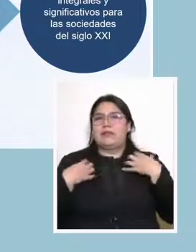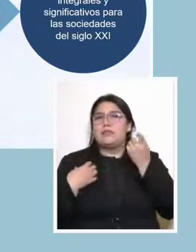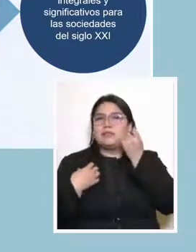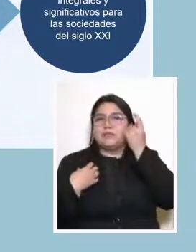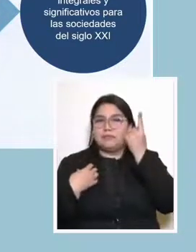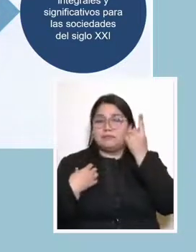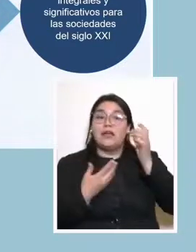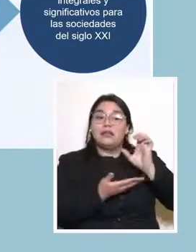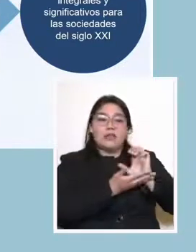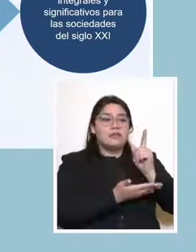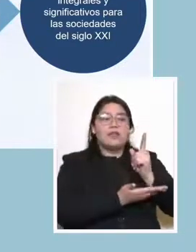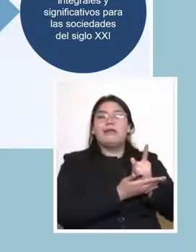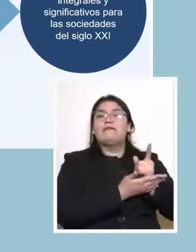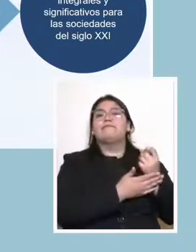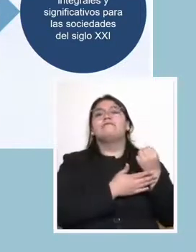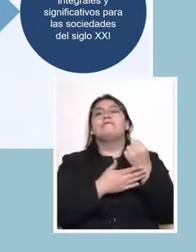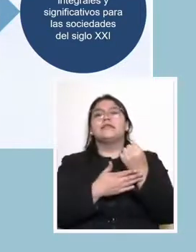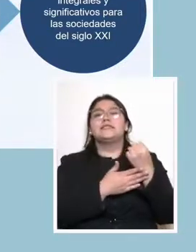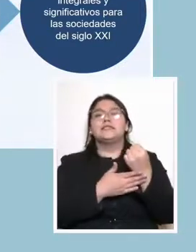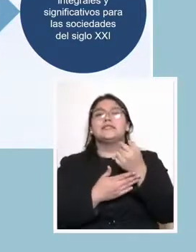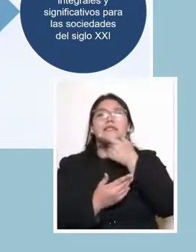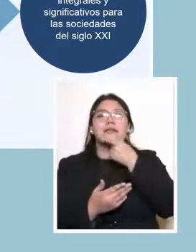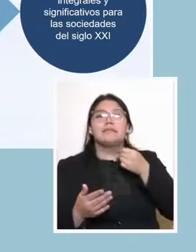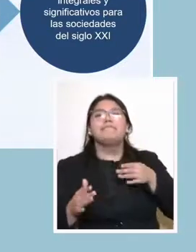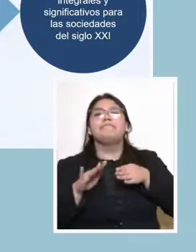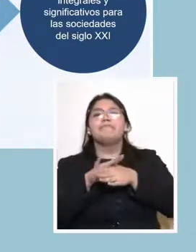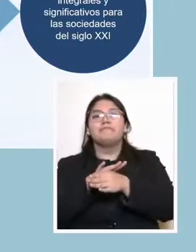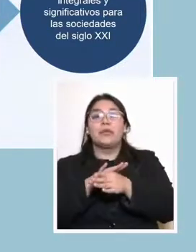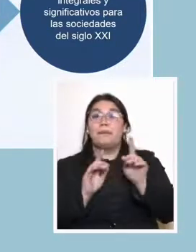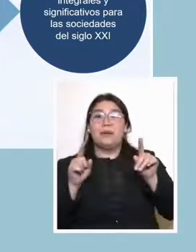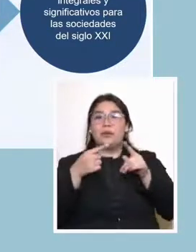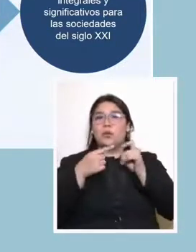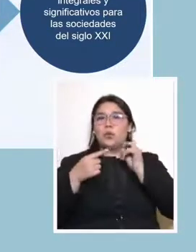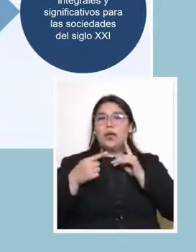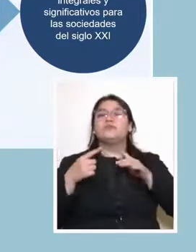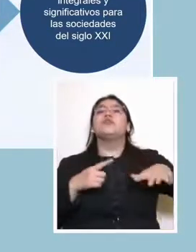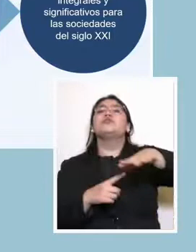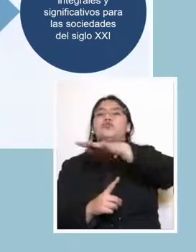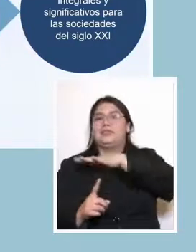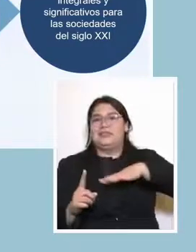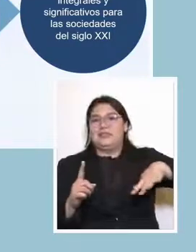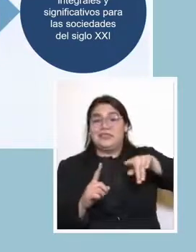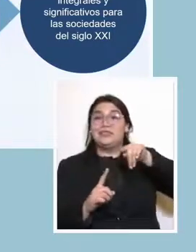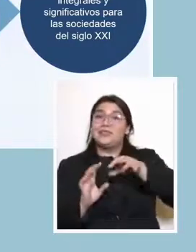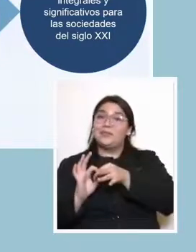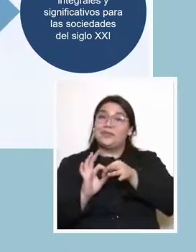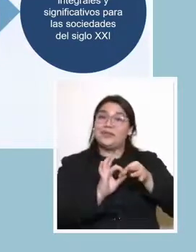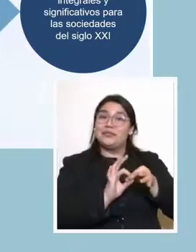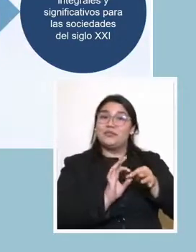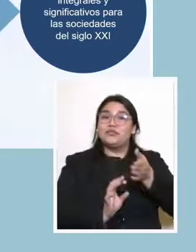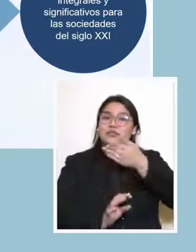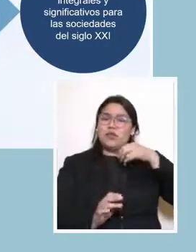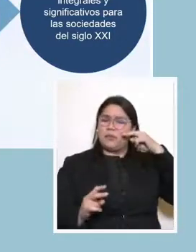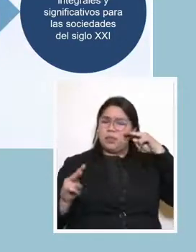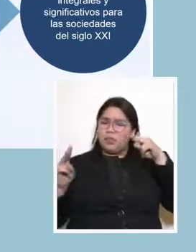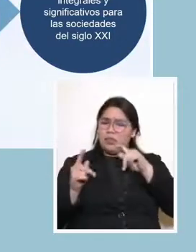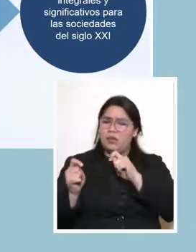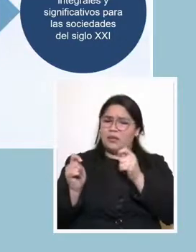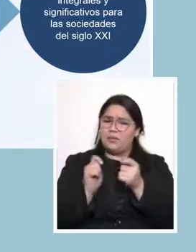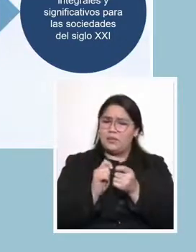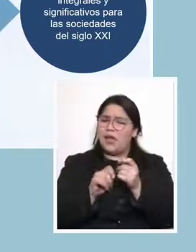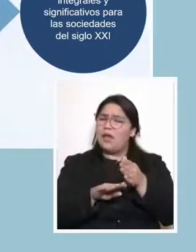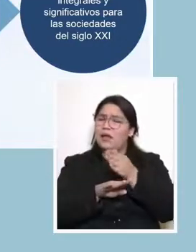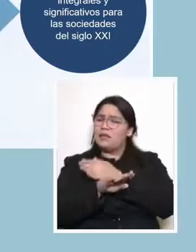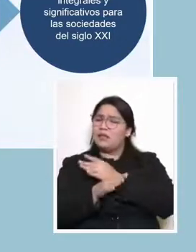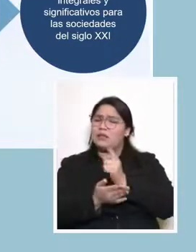un facilitador. Un facilitador, en primer lugar, de las condiciones, y por eso que hay que revisar dentro del marco de este cambio de paradigma cuáles son, ¿no